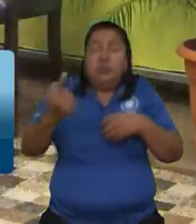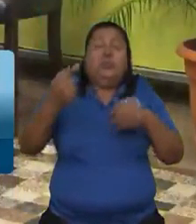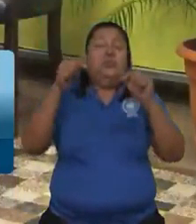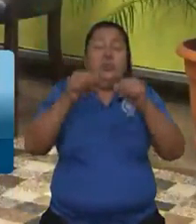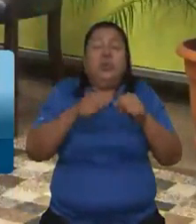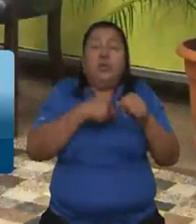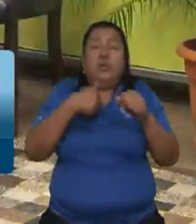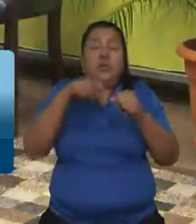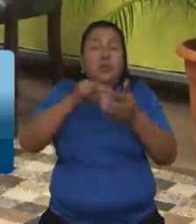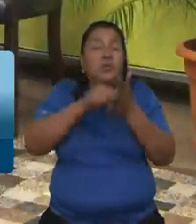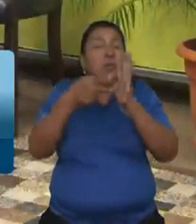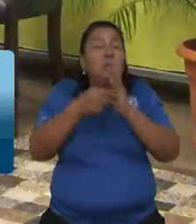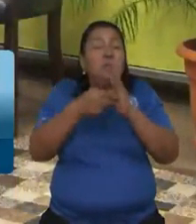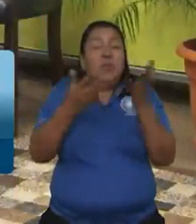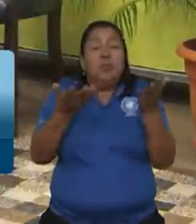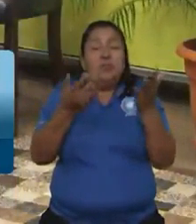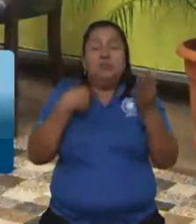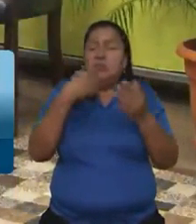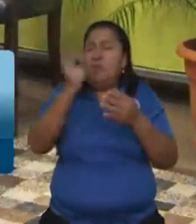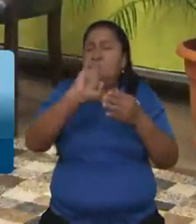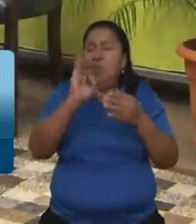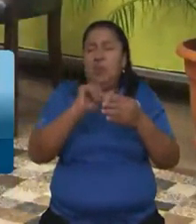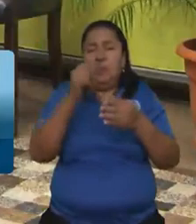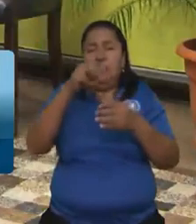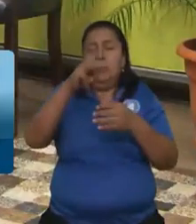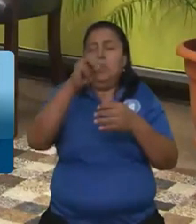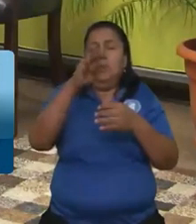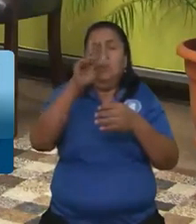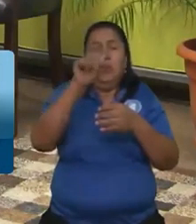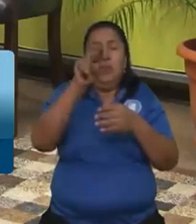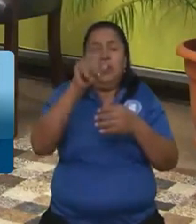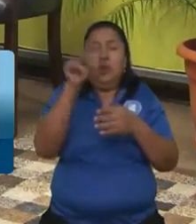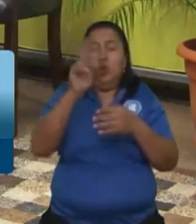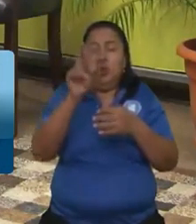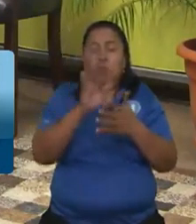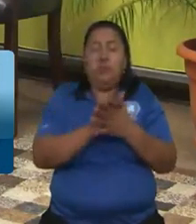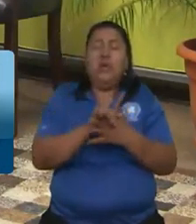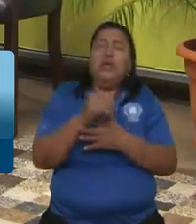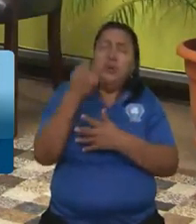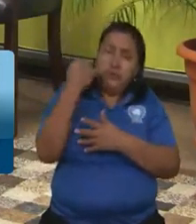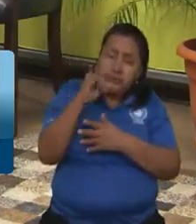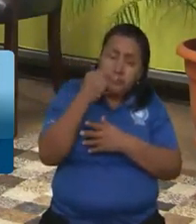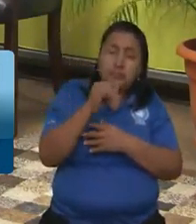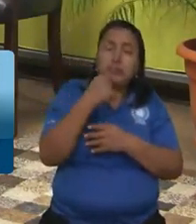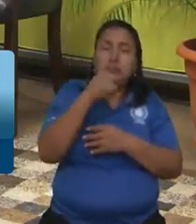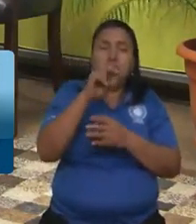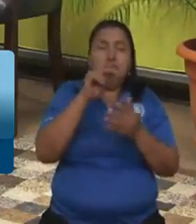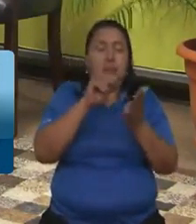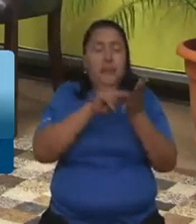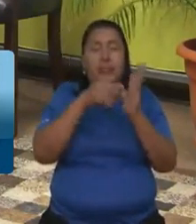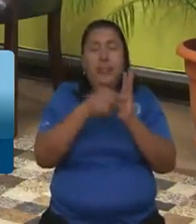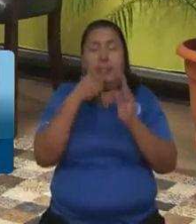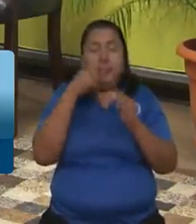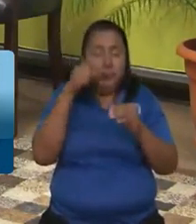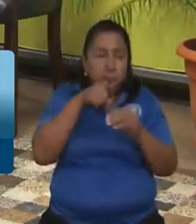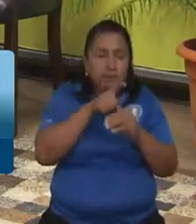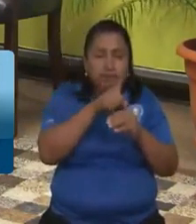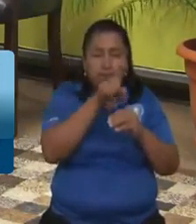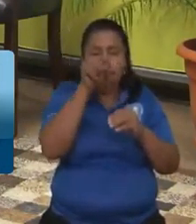situación, o la picazón o la infección, más bien pueden provocar un rompimiento de la membrana. En este